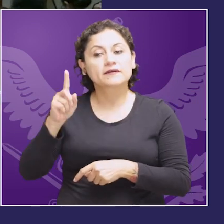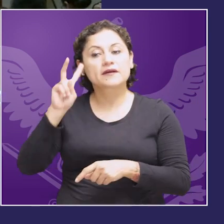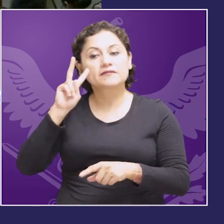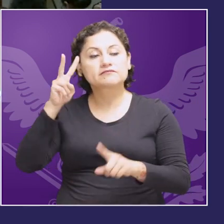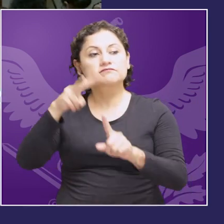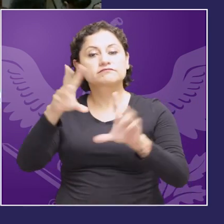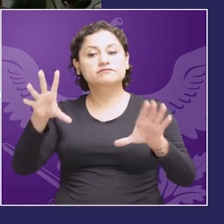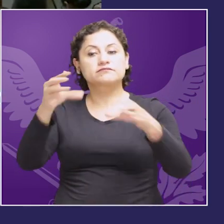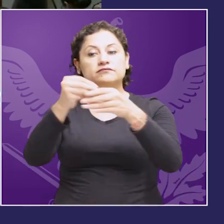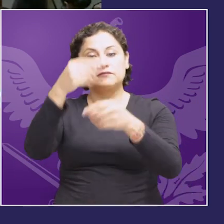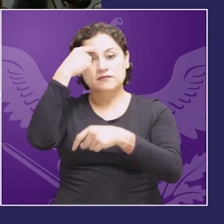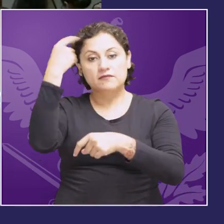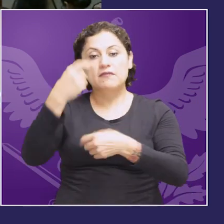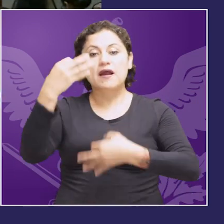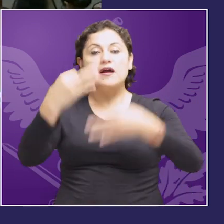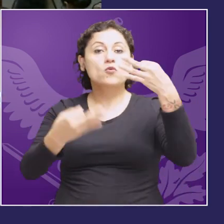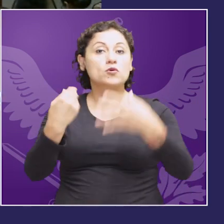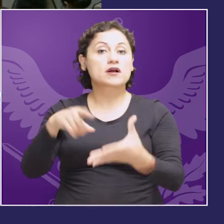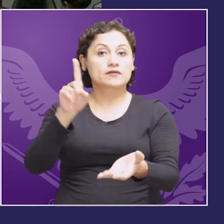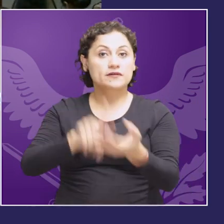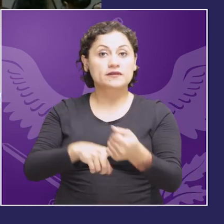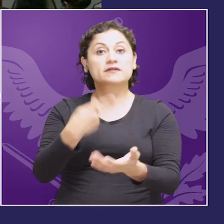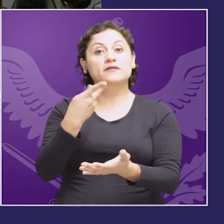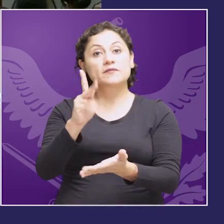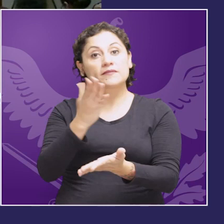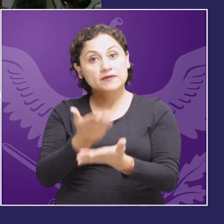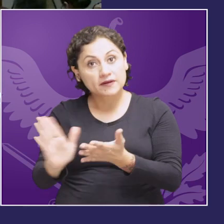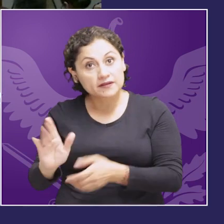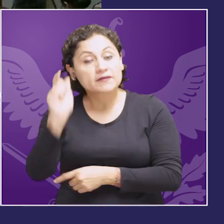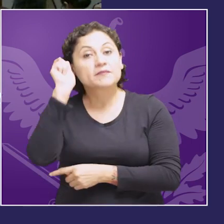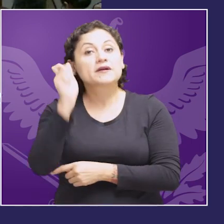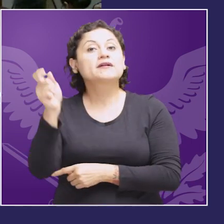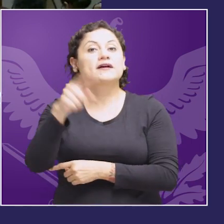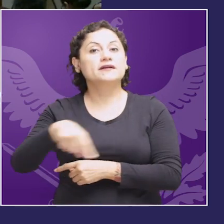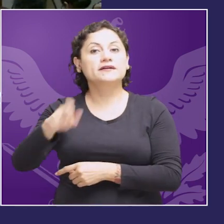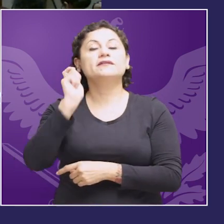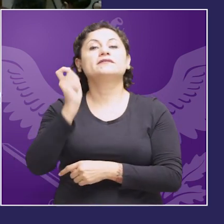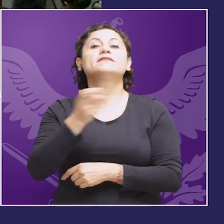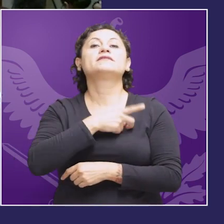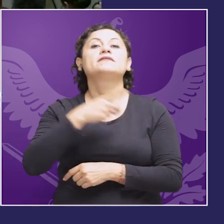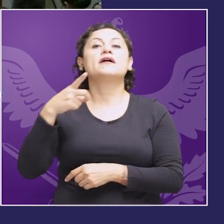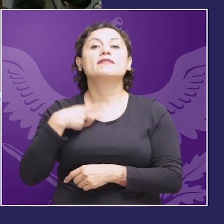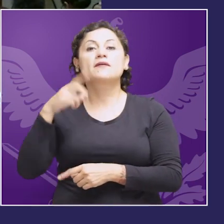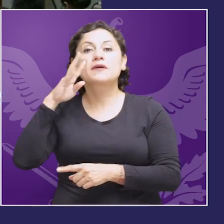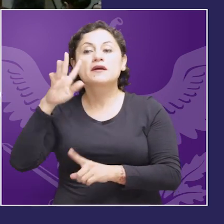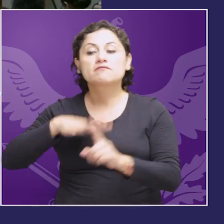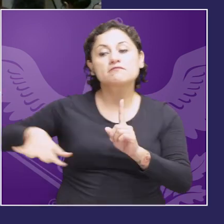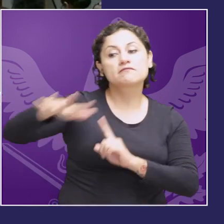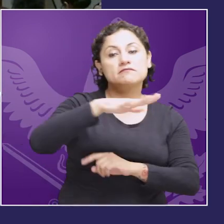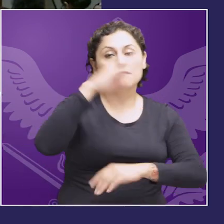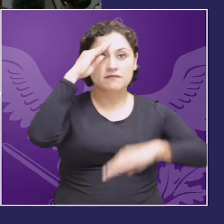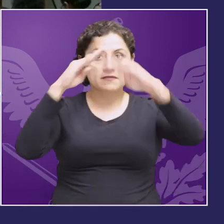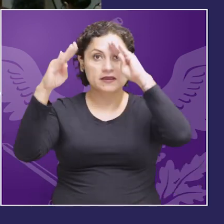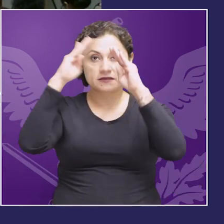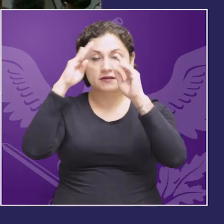pensar en el espacio, el trato y la información que se otorga a cada víctima. A propósito de eso, en el Poder Judicial